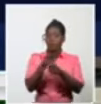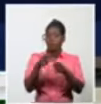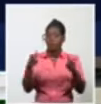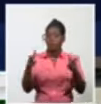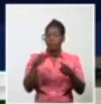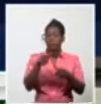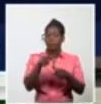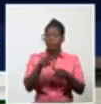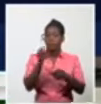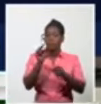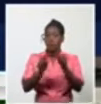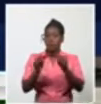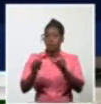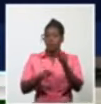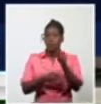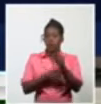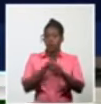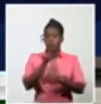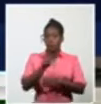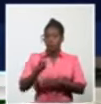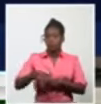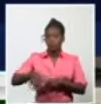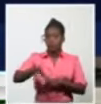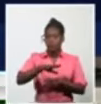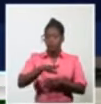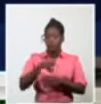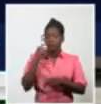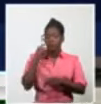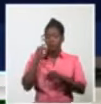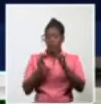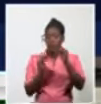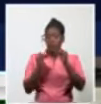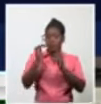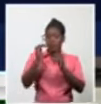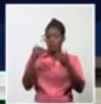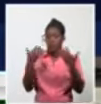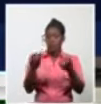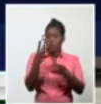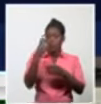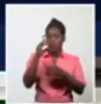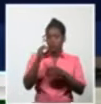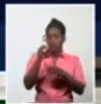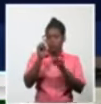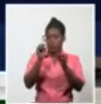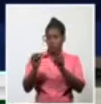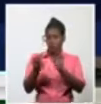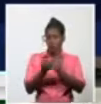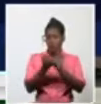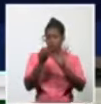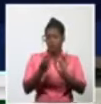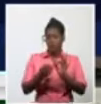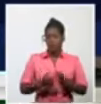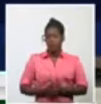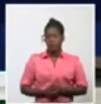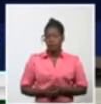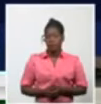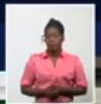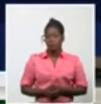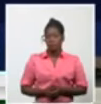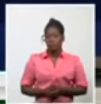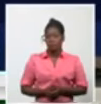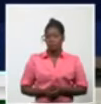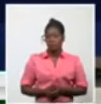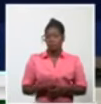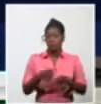en números absolutos por encima de 30 casos como tal. Hay otros tantos. Ahora,